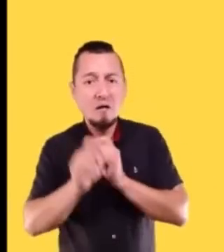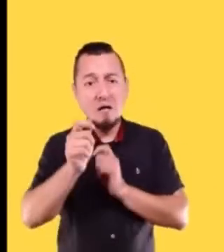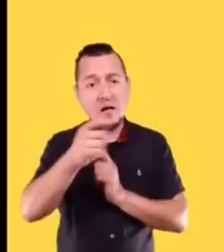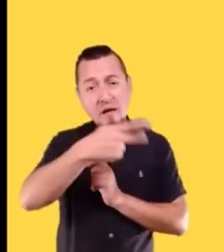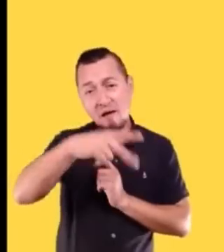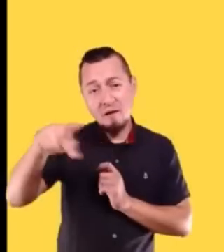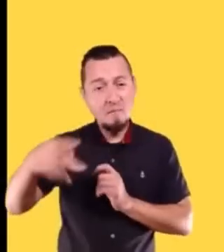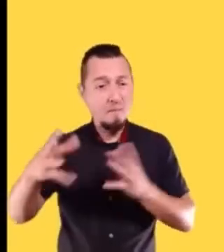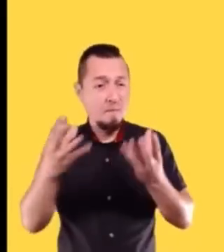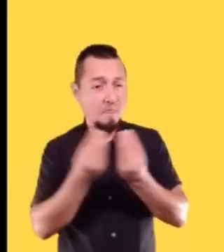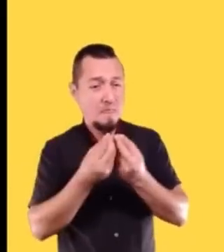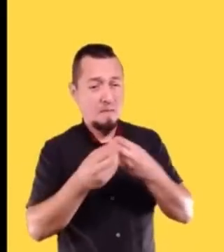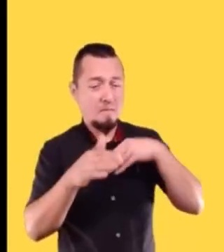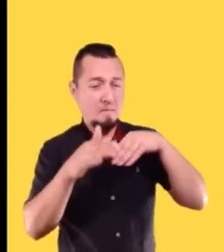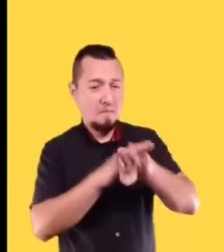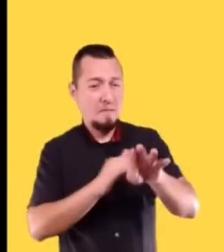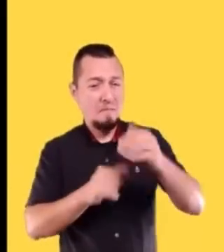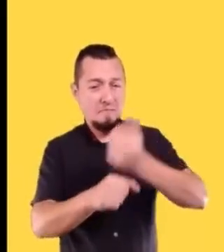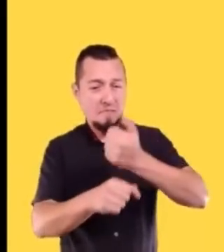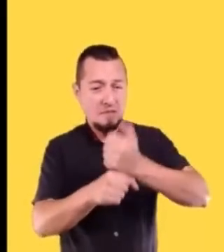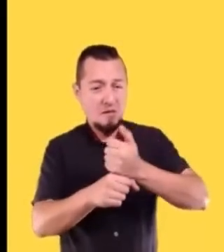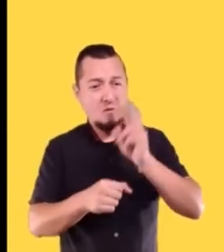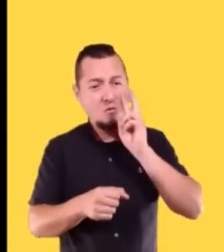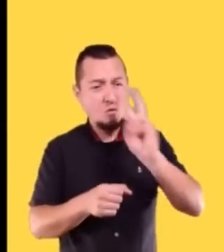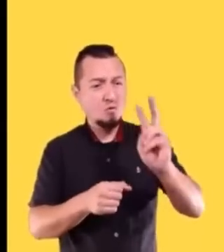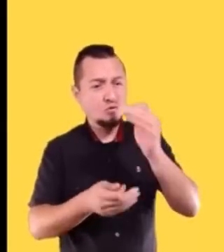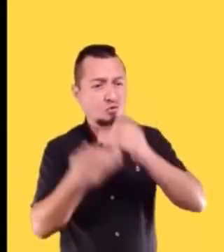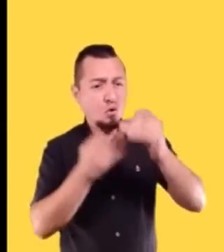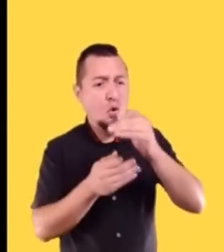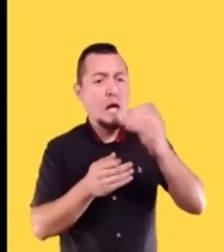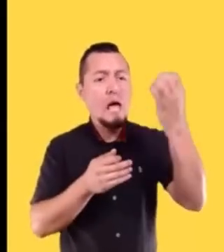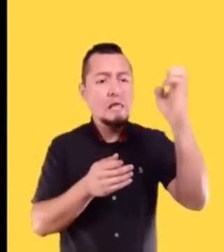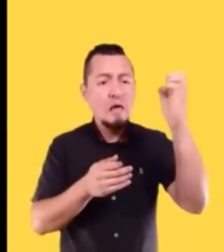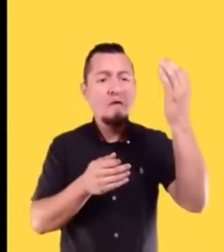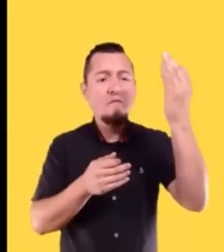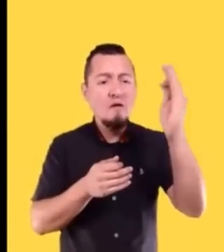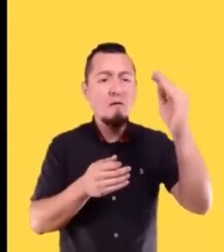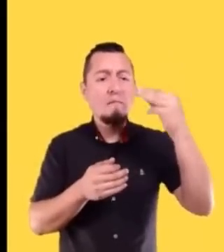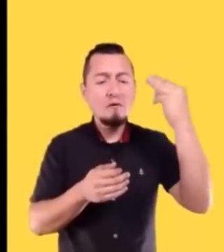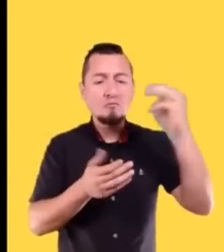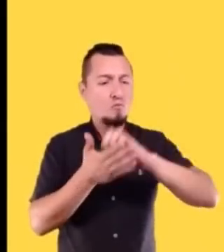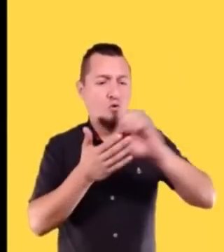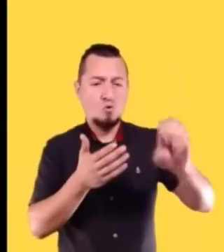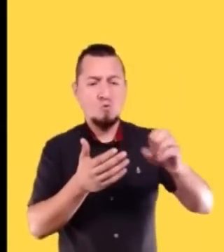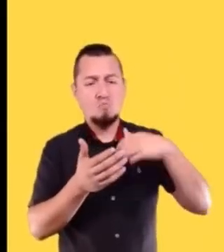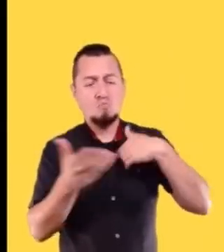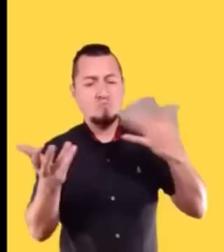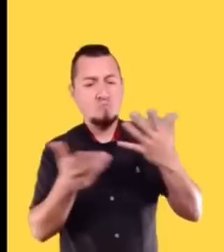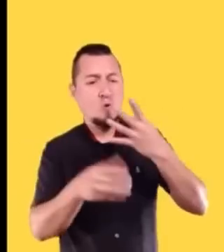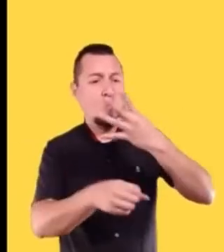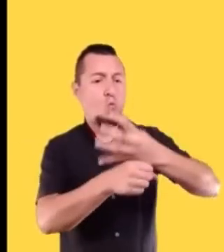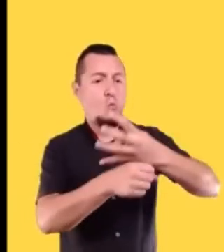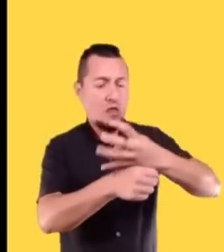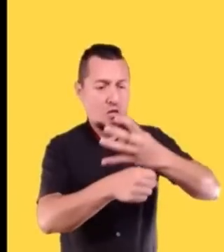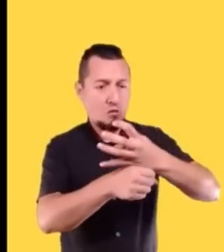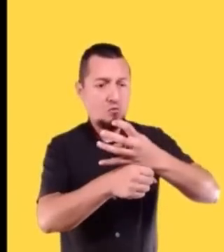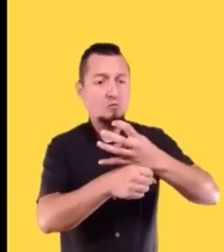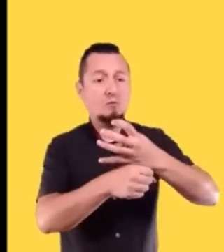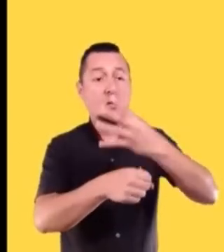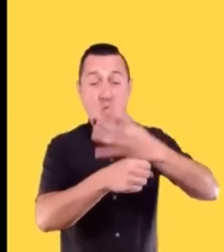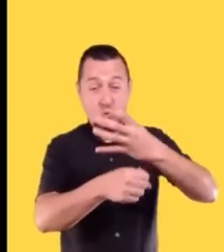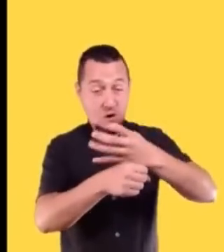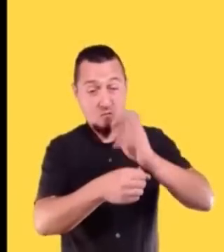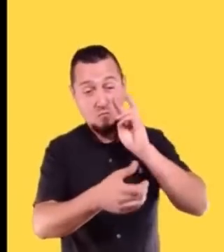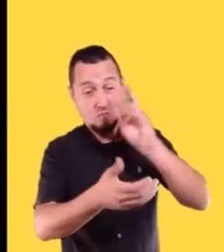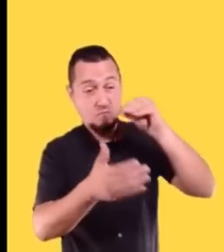metí a primero de primaria, pero están todos los grados listos por mes. Me voy, por ejemplo, a cuarto de primaria. En cuarto de primaria, un